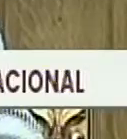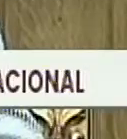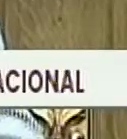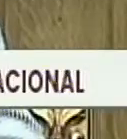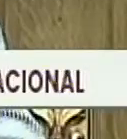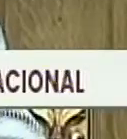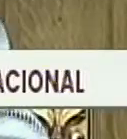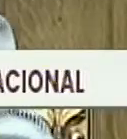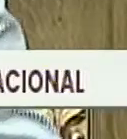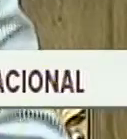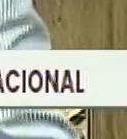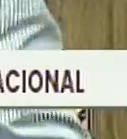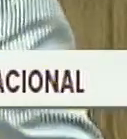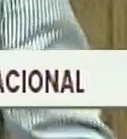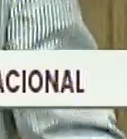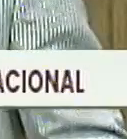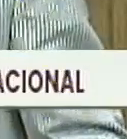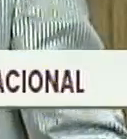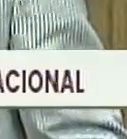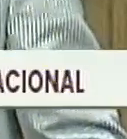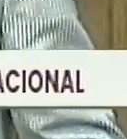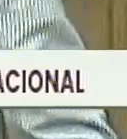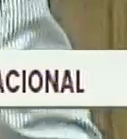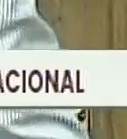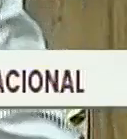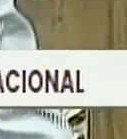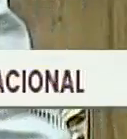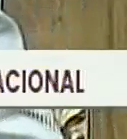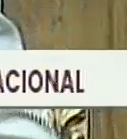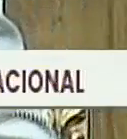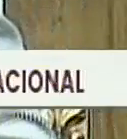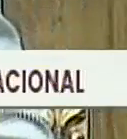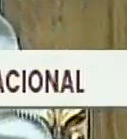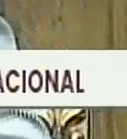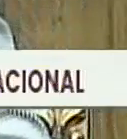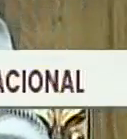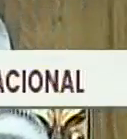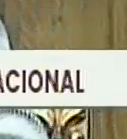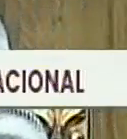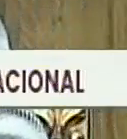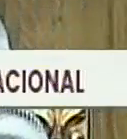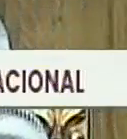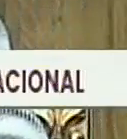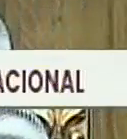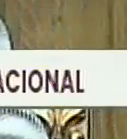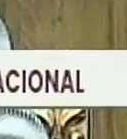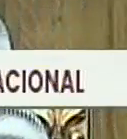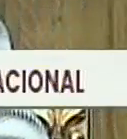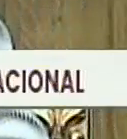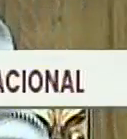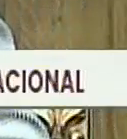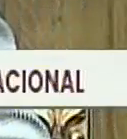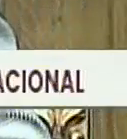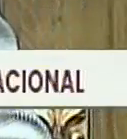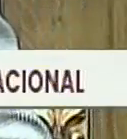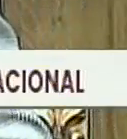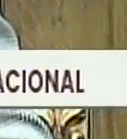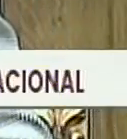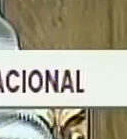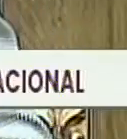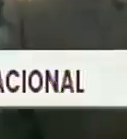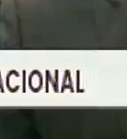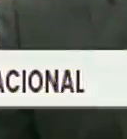cotidiana, de los ciudadanos y ciudadanas que en esa lista se presentaron. Luego de evaluar nuevamente, como les dije,